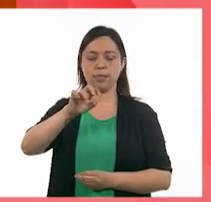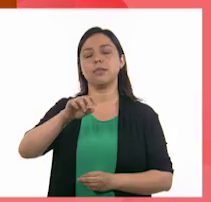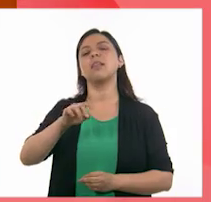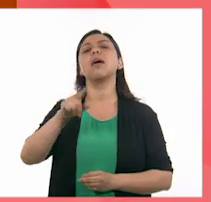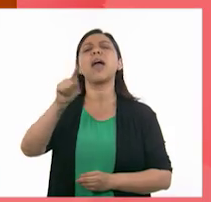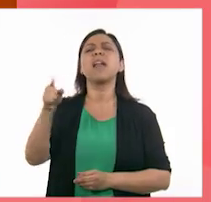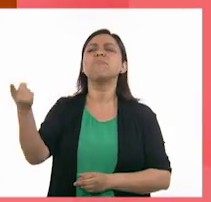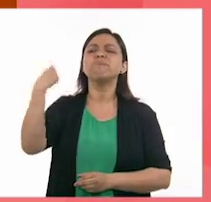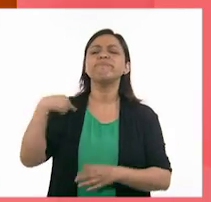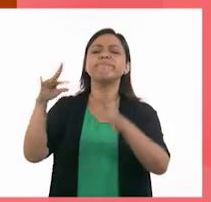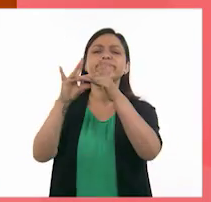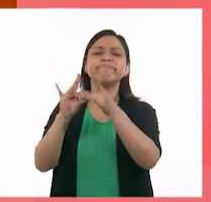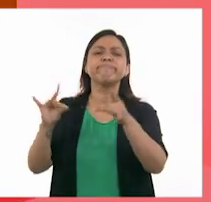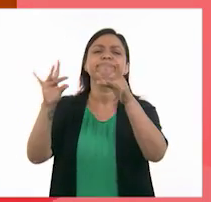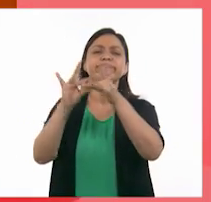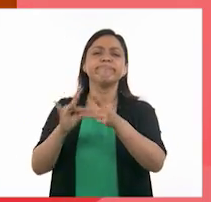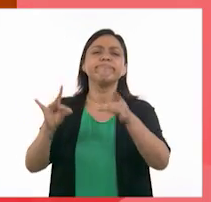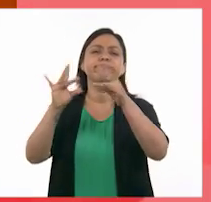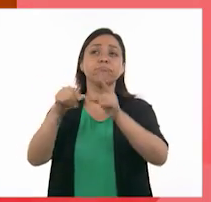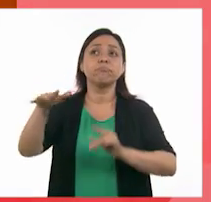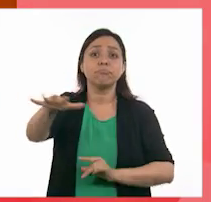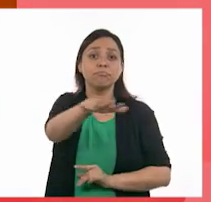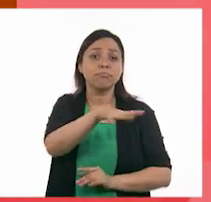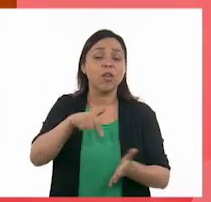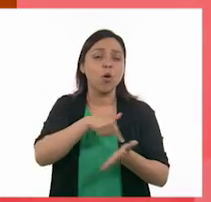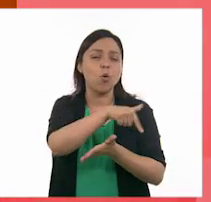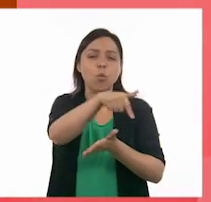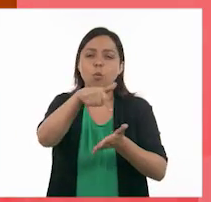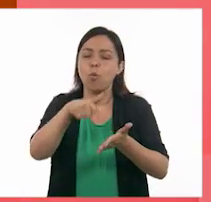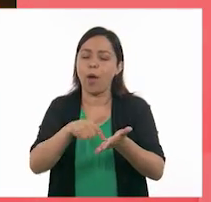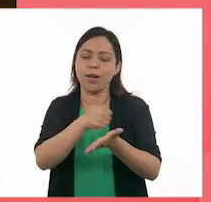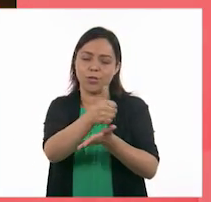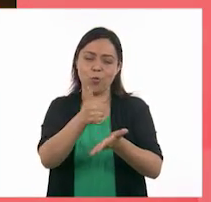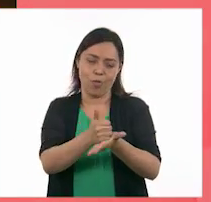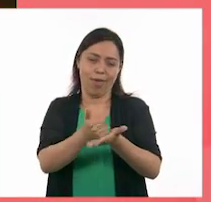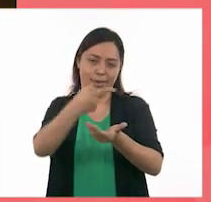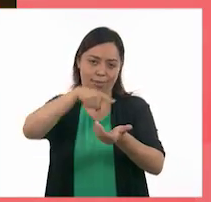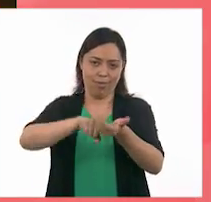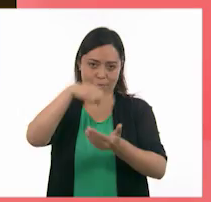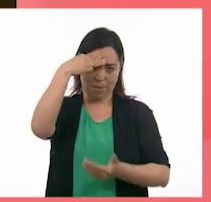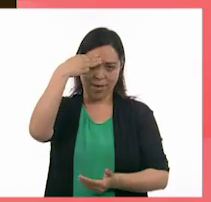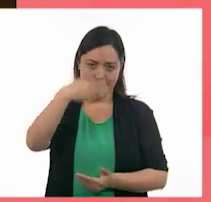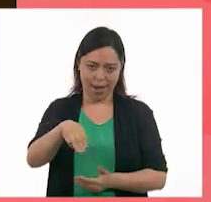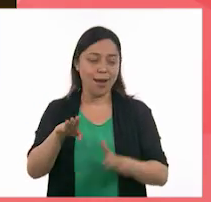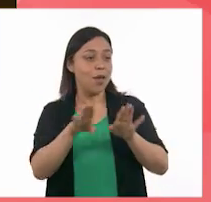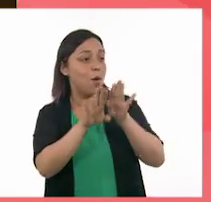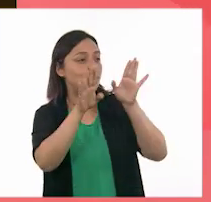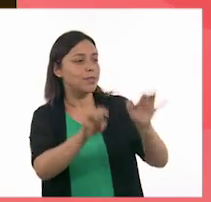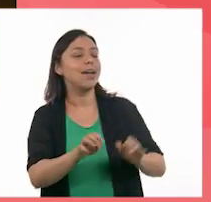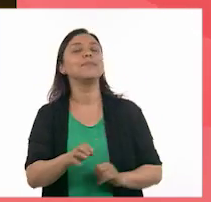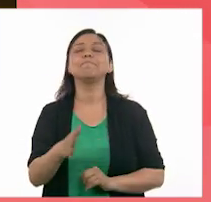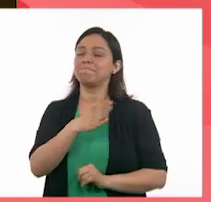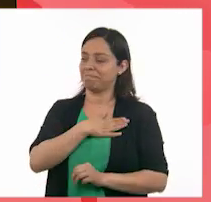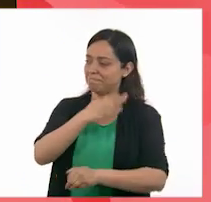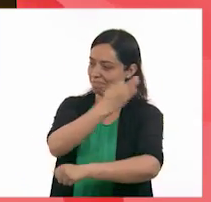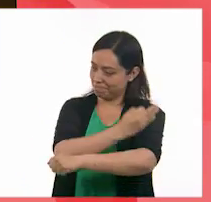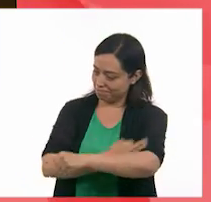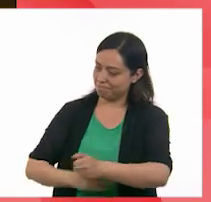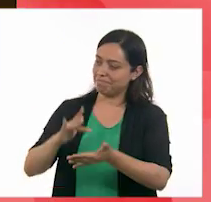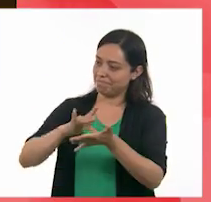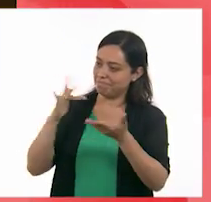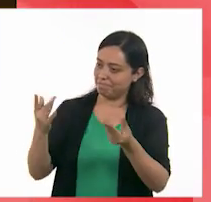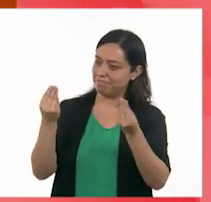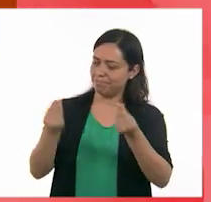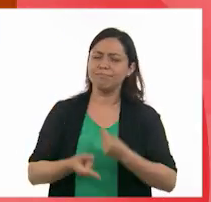va a contar acerca de este emblemático lugar de la ciudad de Mexicali. ¿Cómo está? ¿Qué tal, Brenda? Muy buenas tardes. Muchas